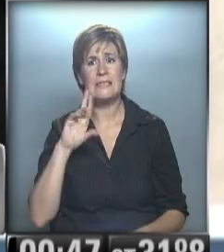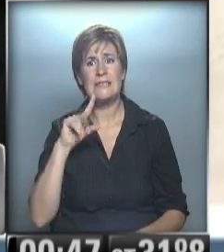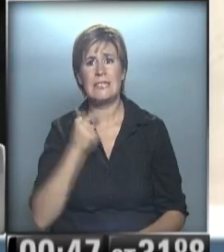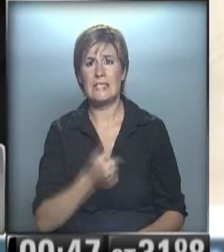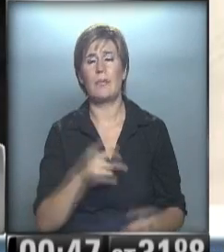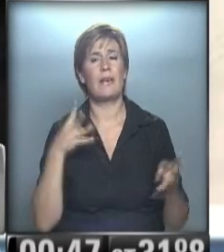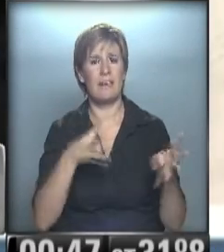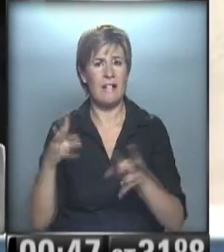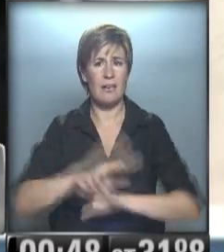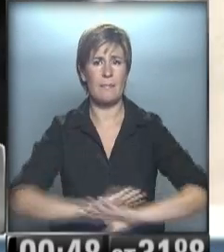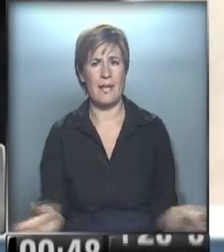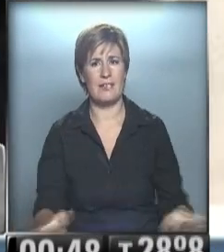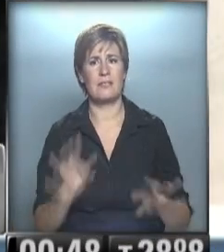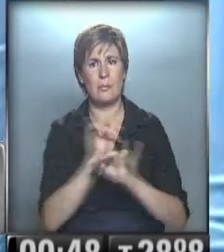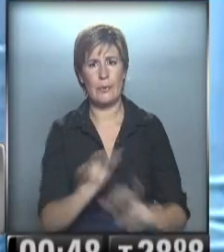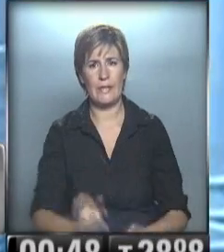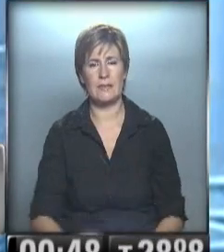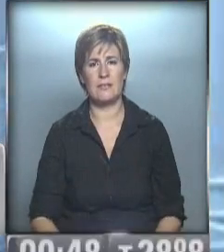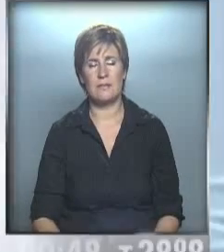país.